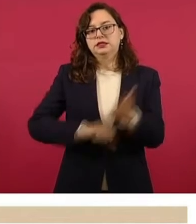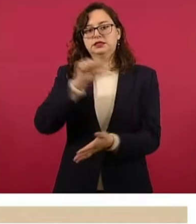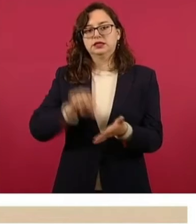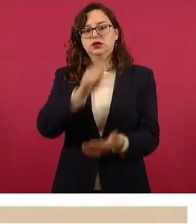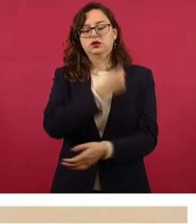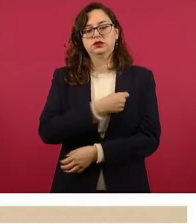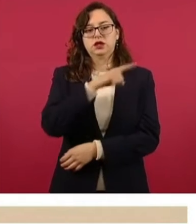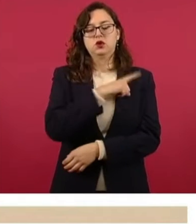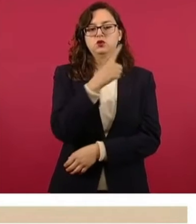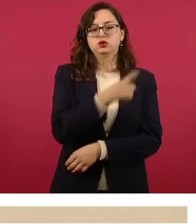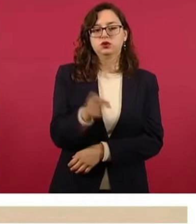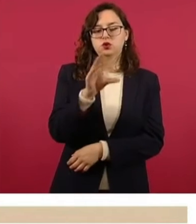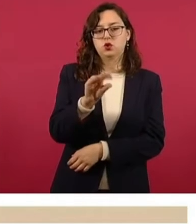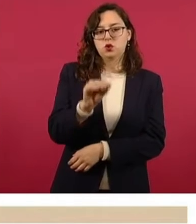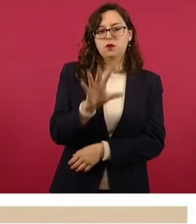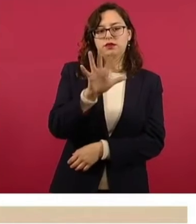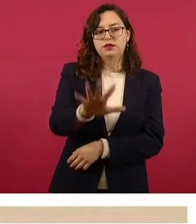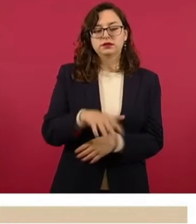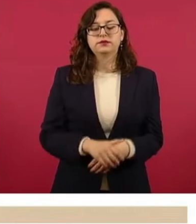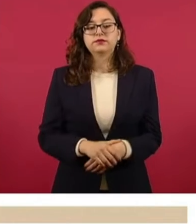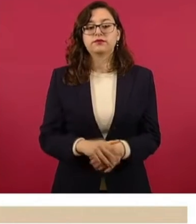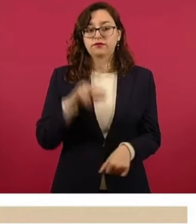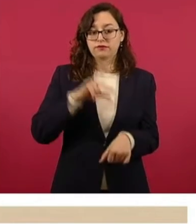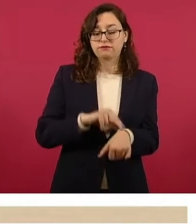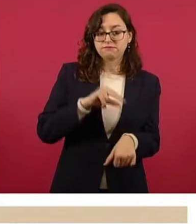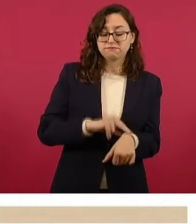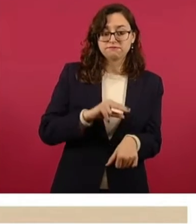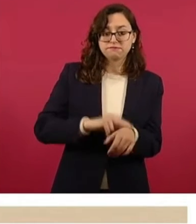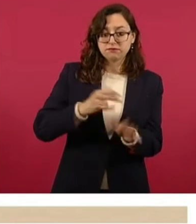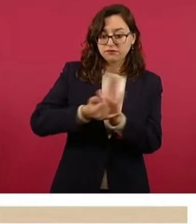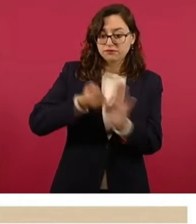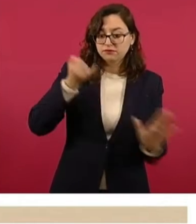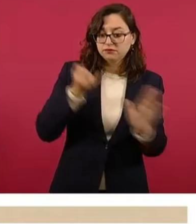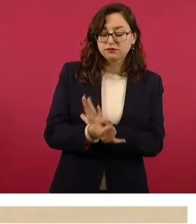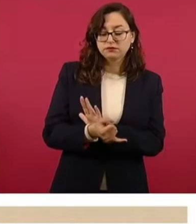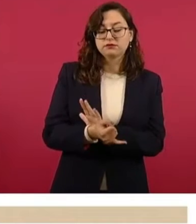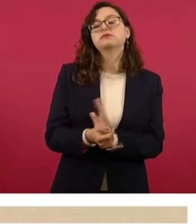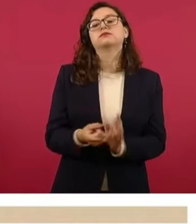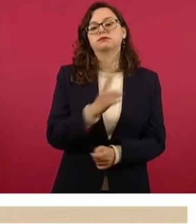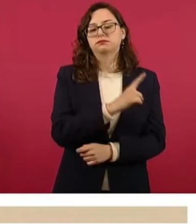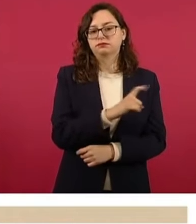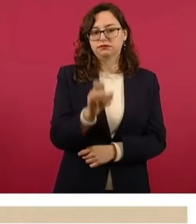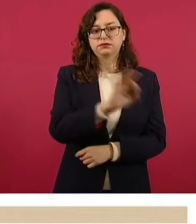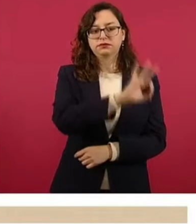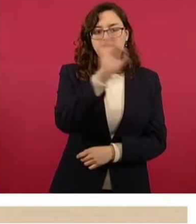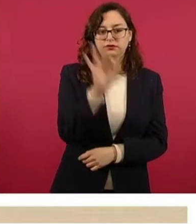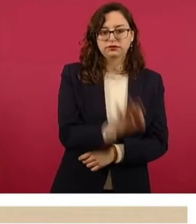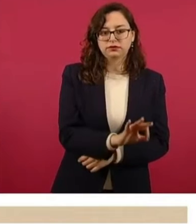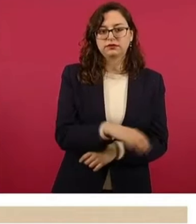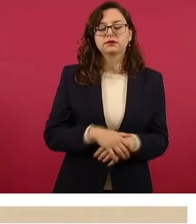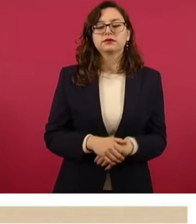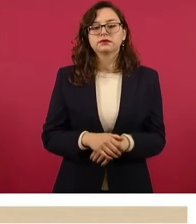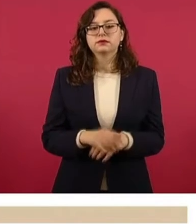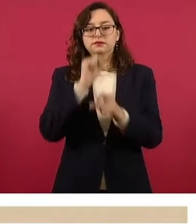un 72% de la cobertura de médicos especialistas y están en proceso de basificación 947 de las